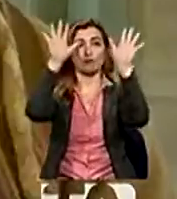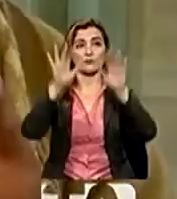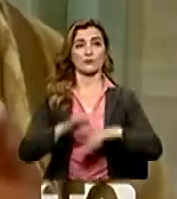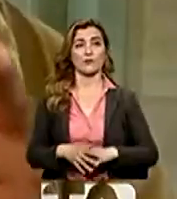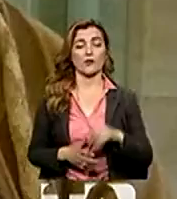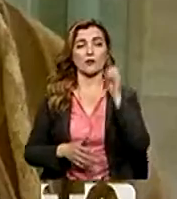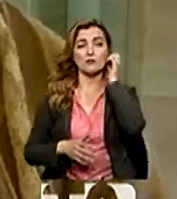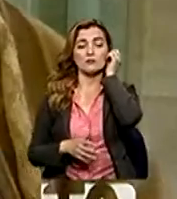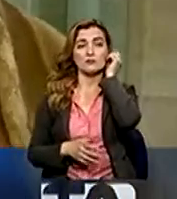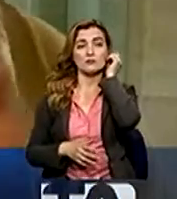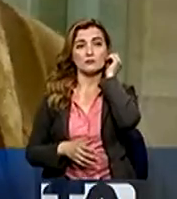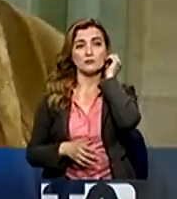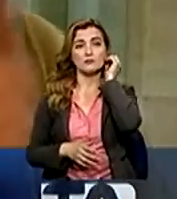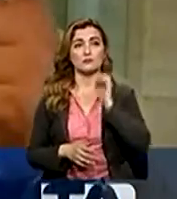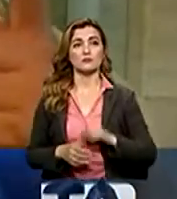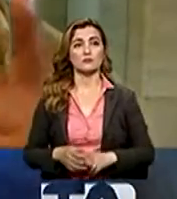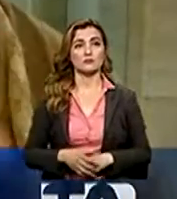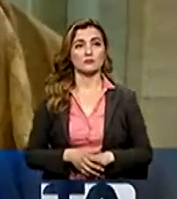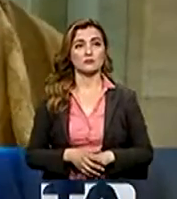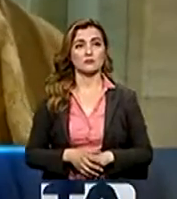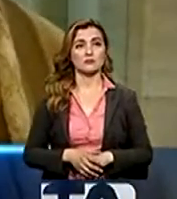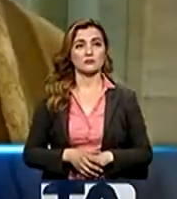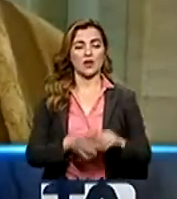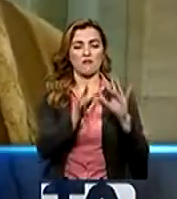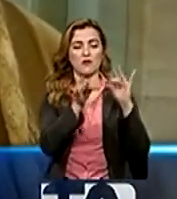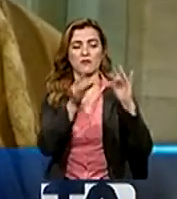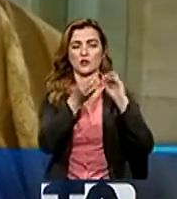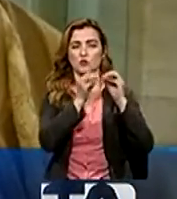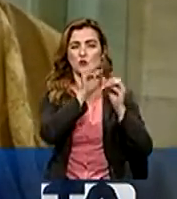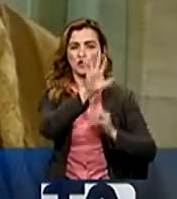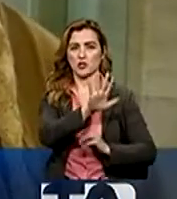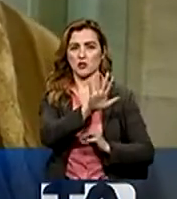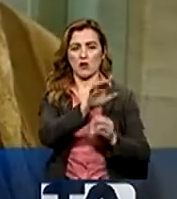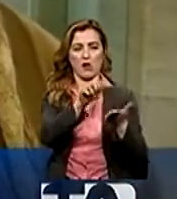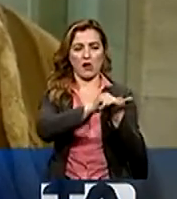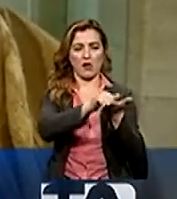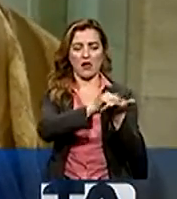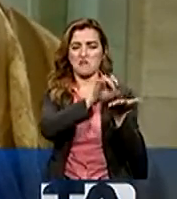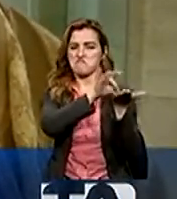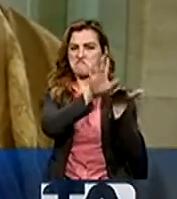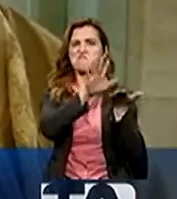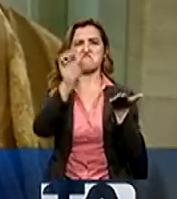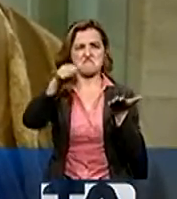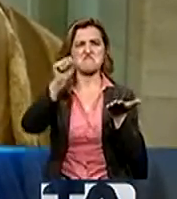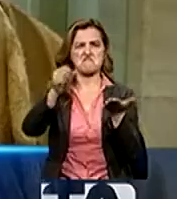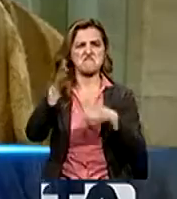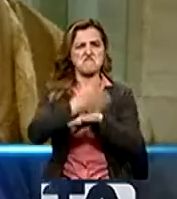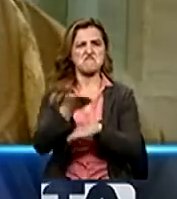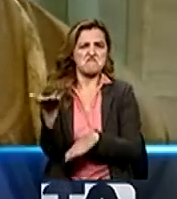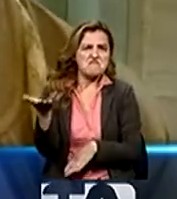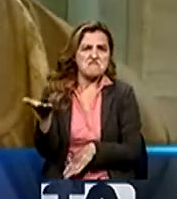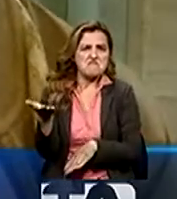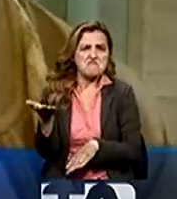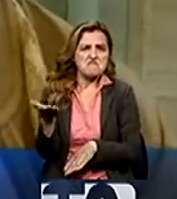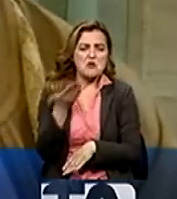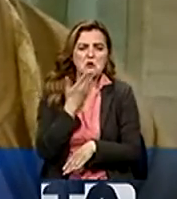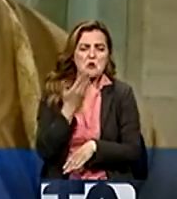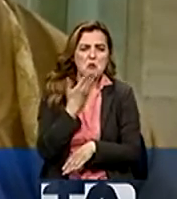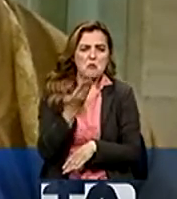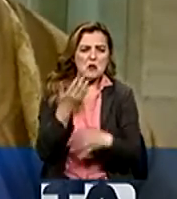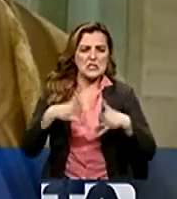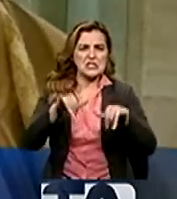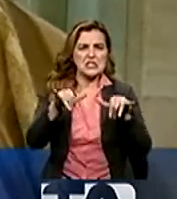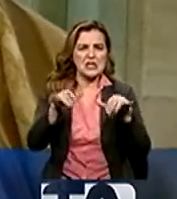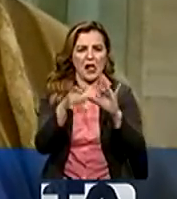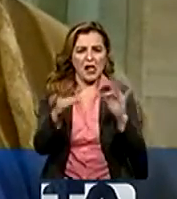Nos ratificamos de que nosotros eliminamos esta situación en la Comisión de Derechos Colectivos y no sé cuál es la situación